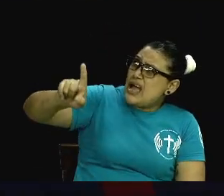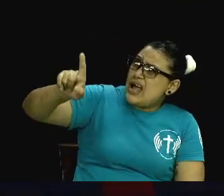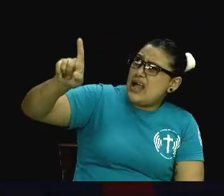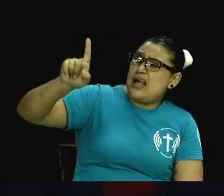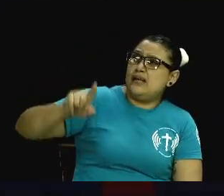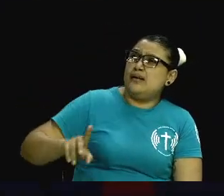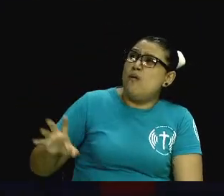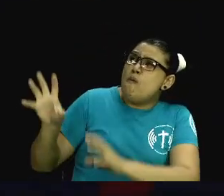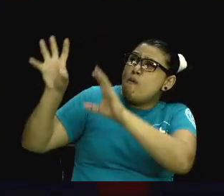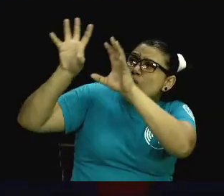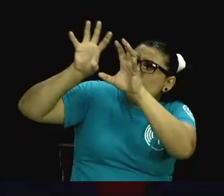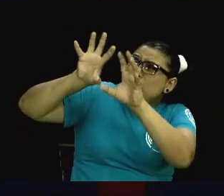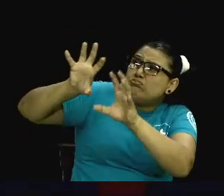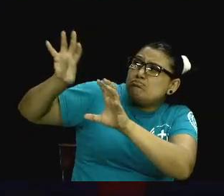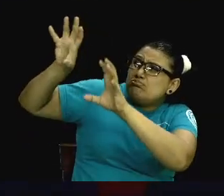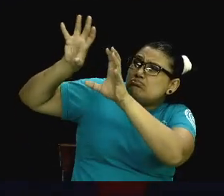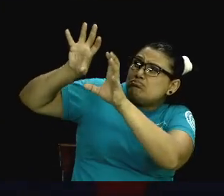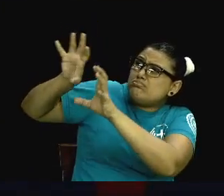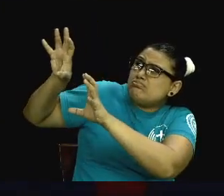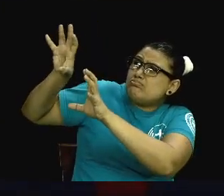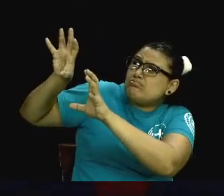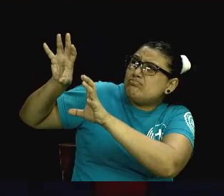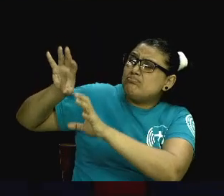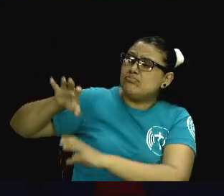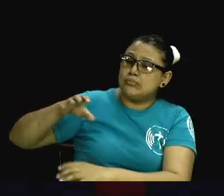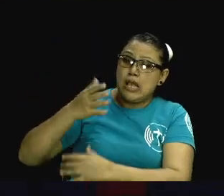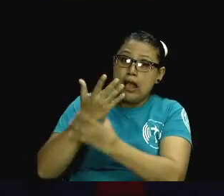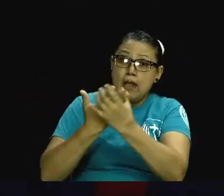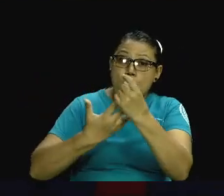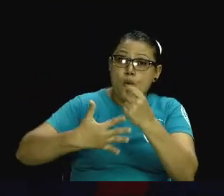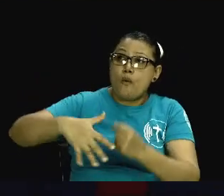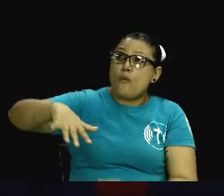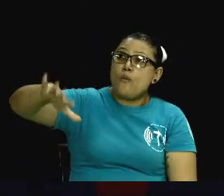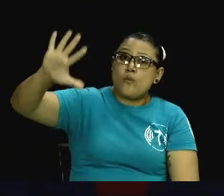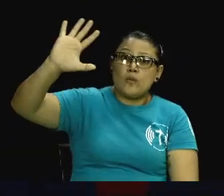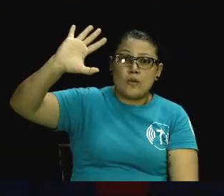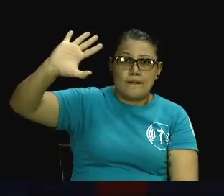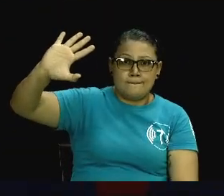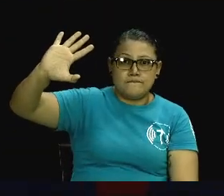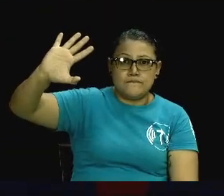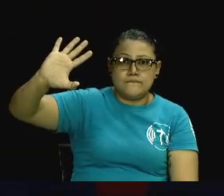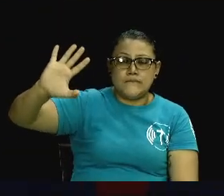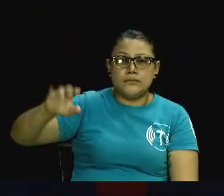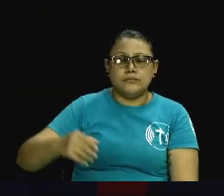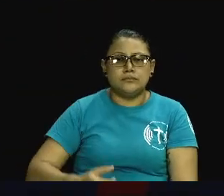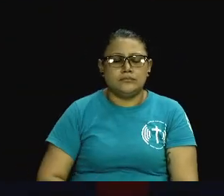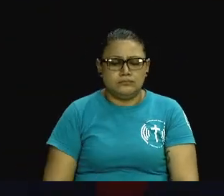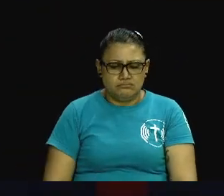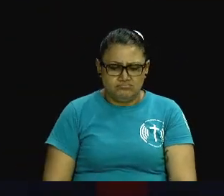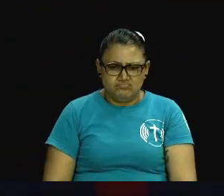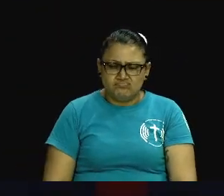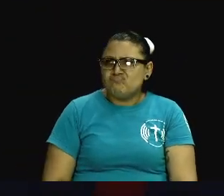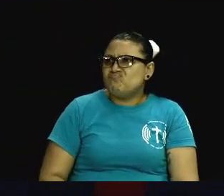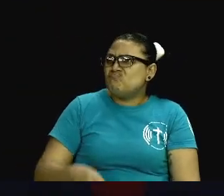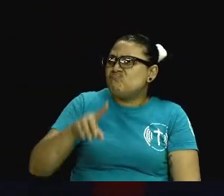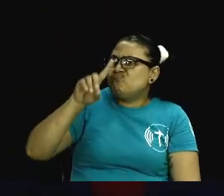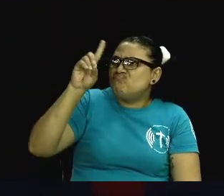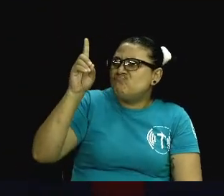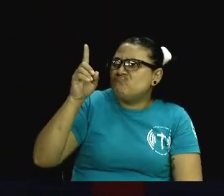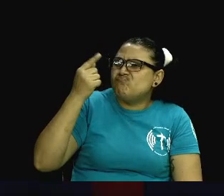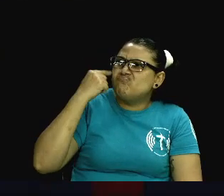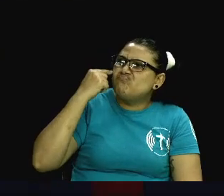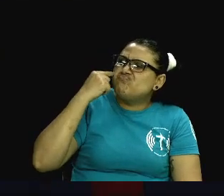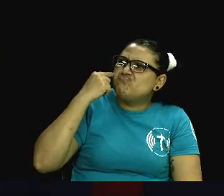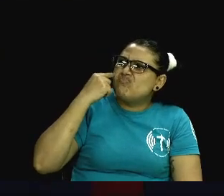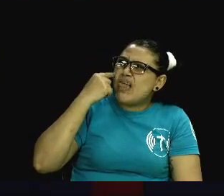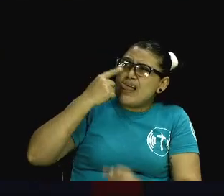de una nube como del tamaño de la palma de una mano de hombre dijo eso veo yo allá de